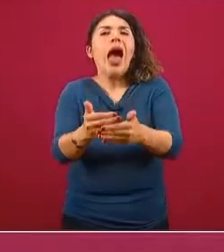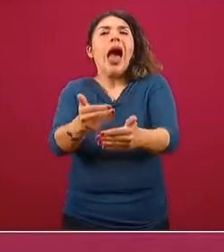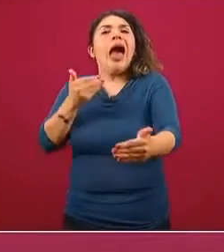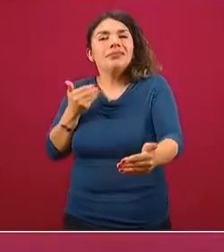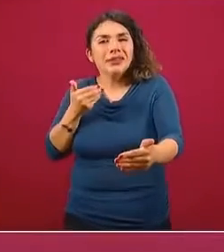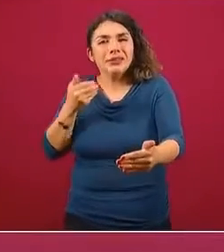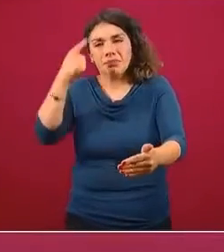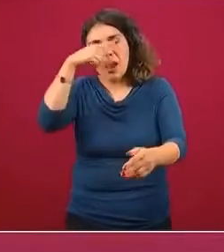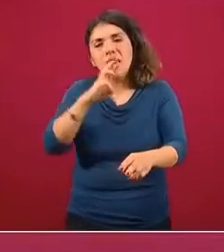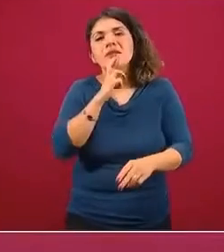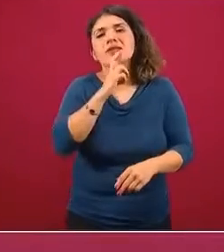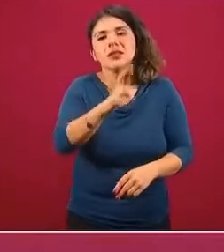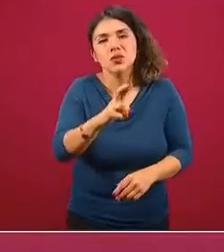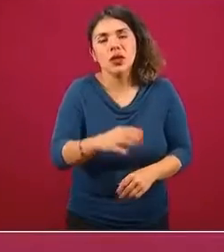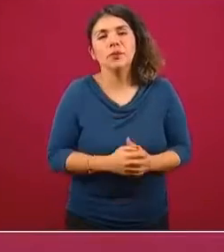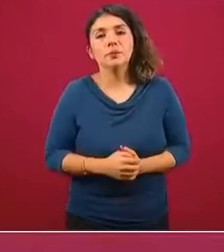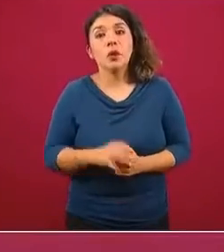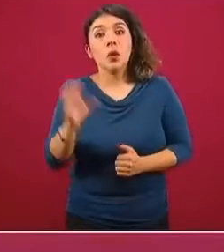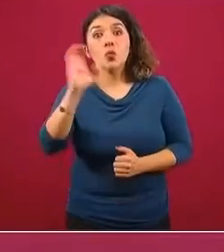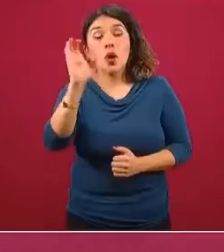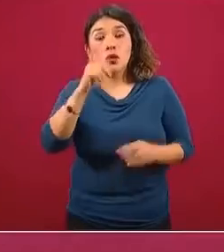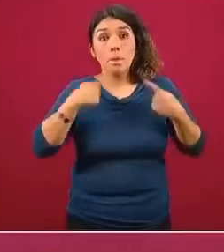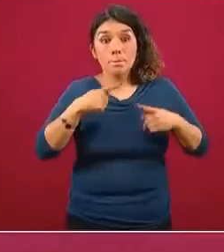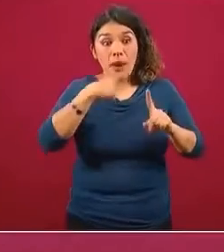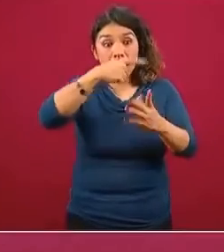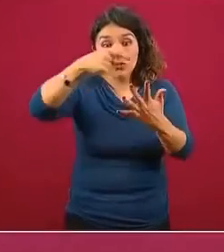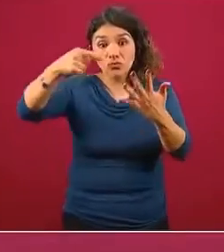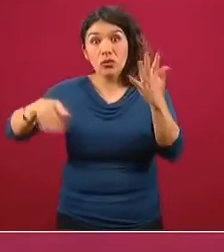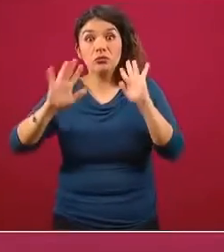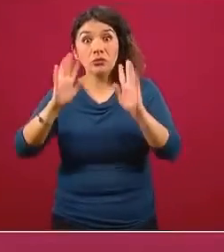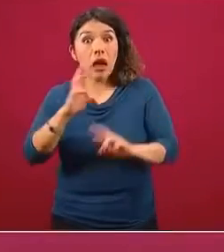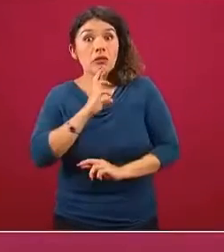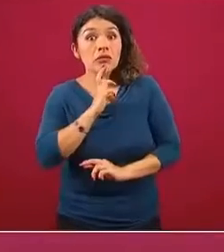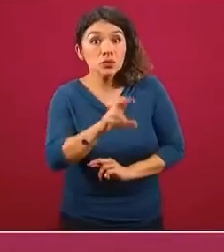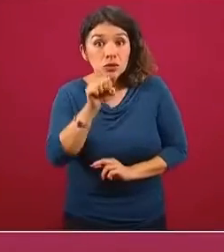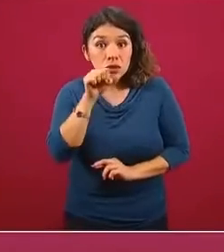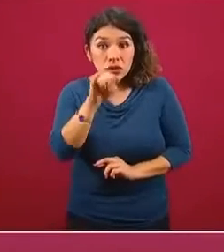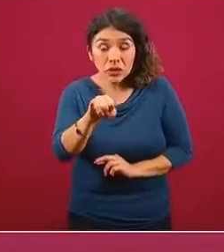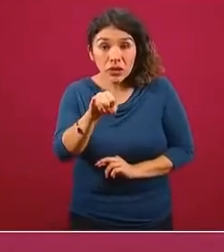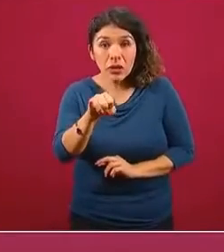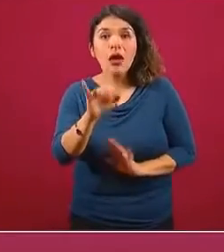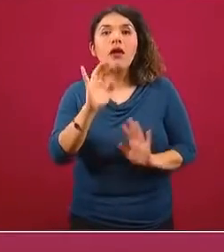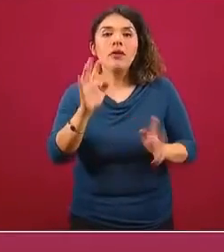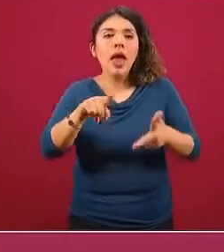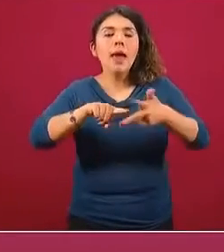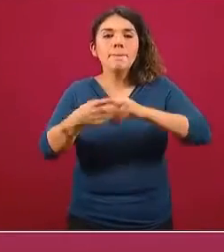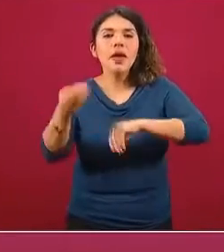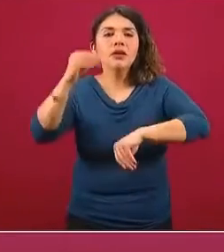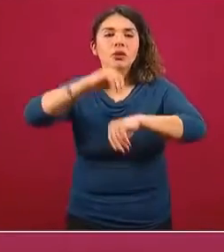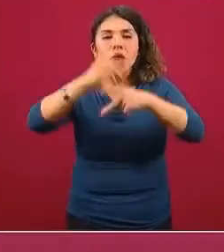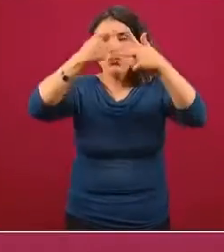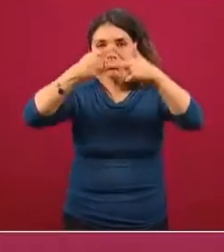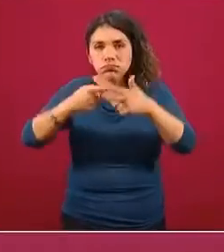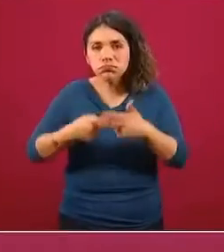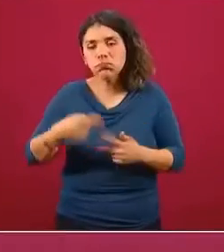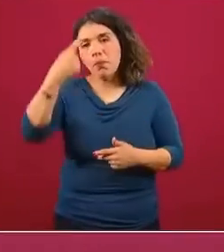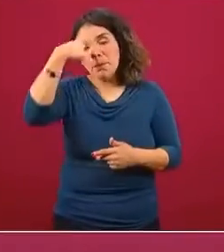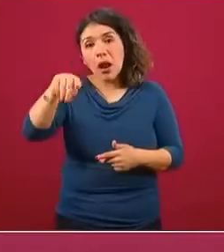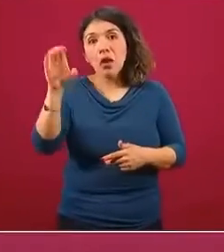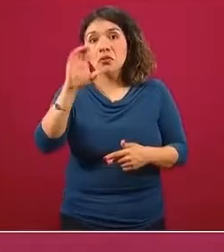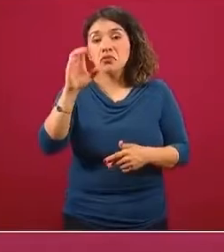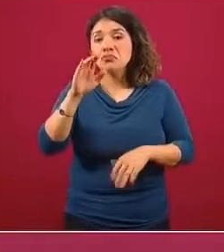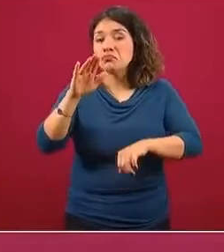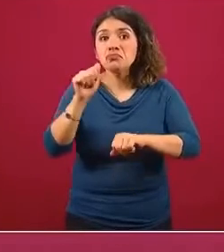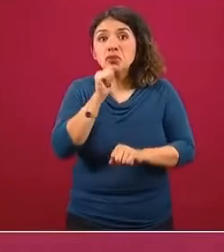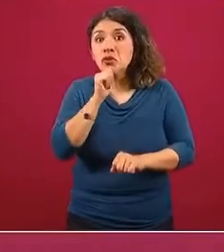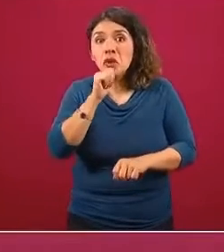anticipando al resultado de la prueba. Cuando cada una de esas personas sea confirmada, entra en la misma estadística. Cuando sea